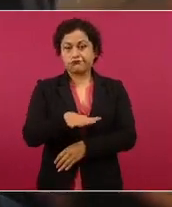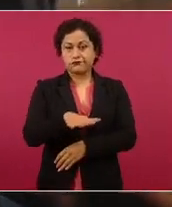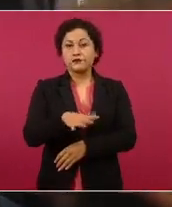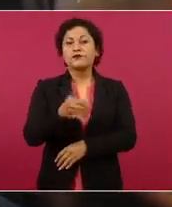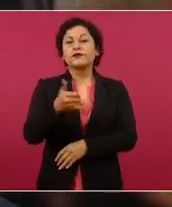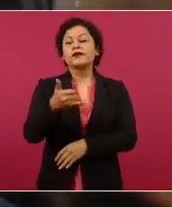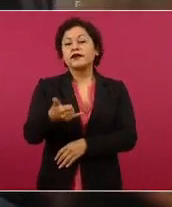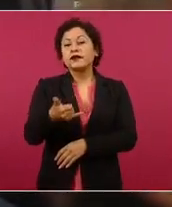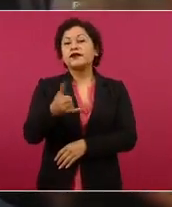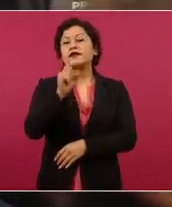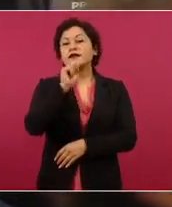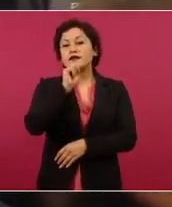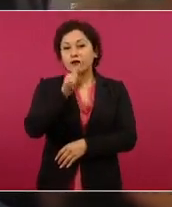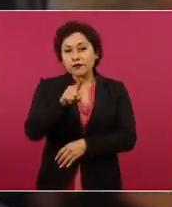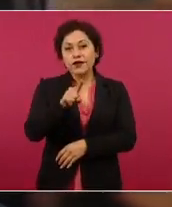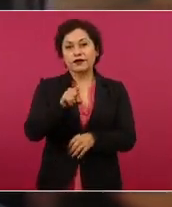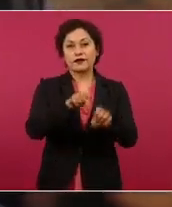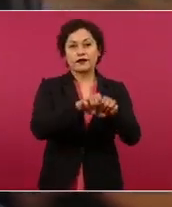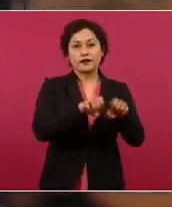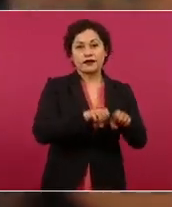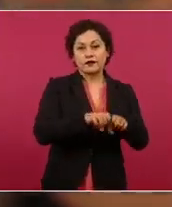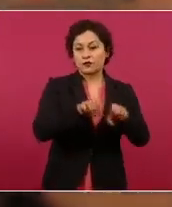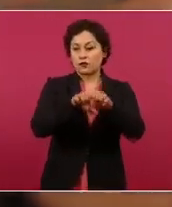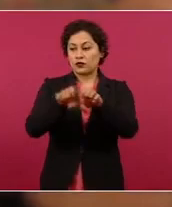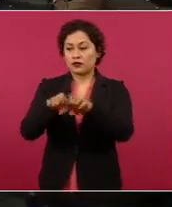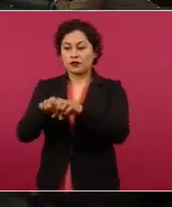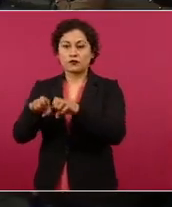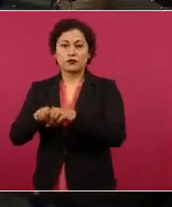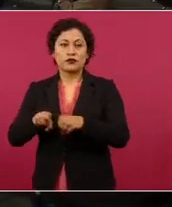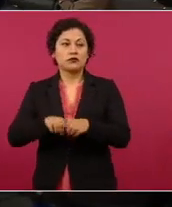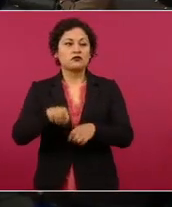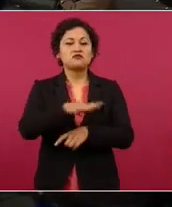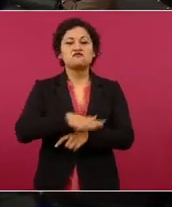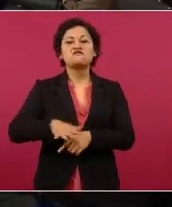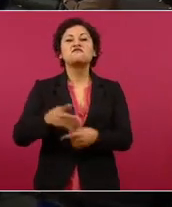particulares, con los equipos, pero